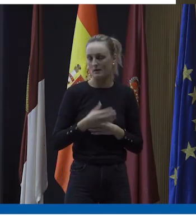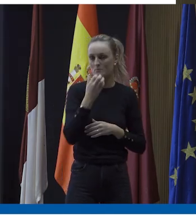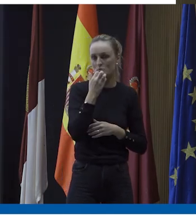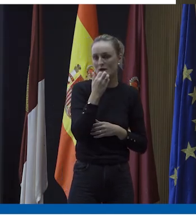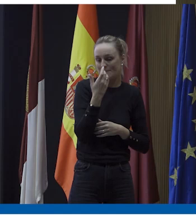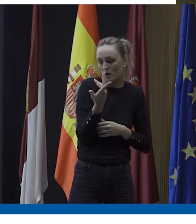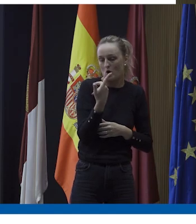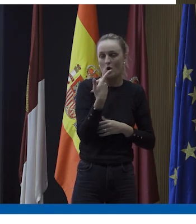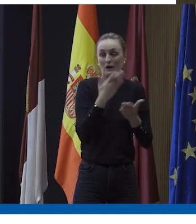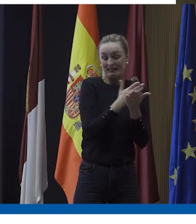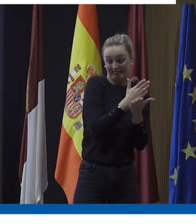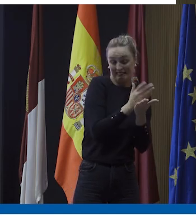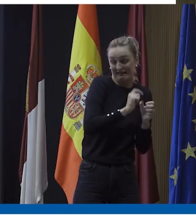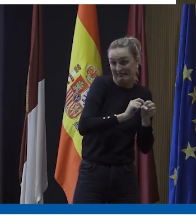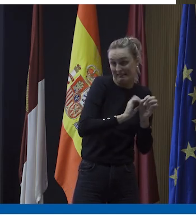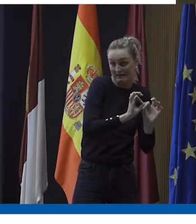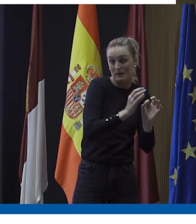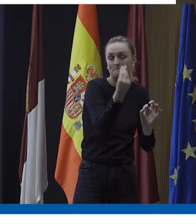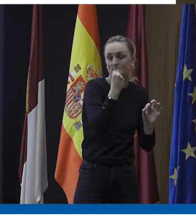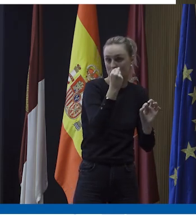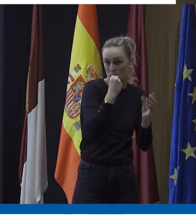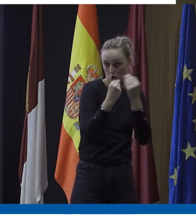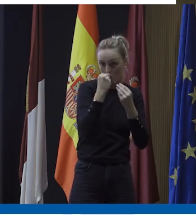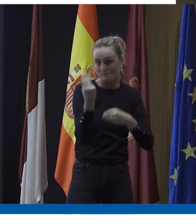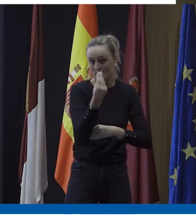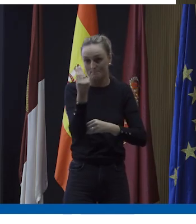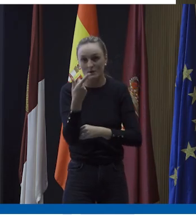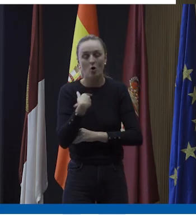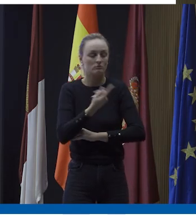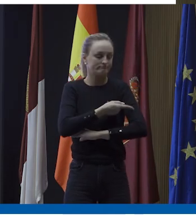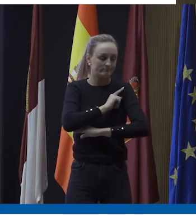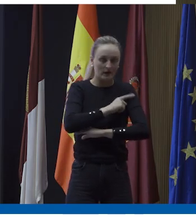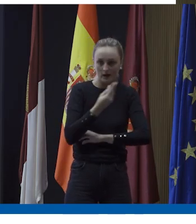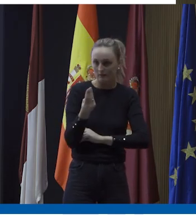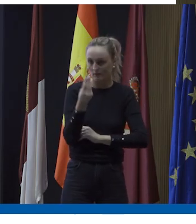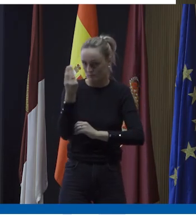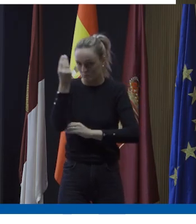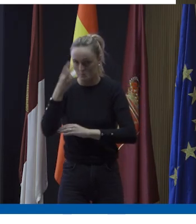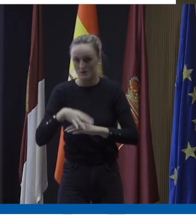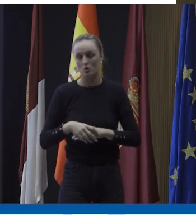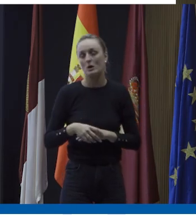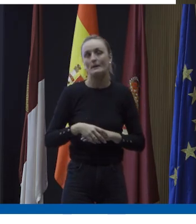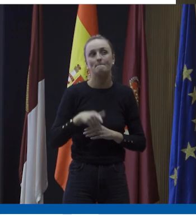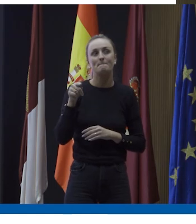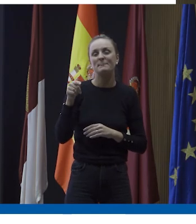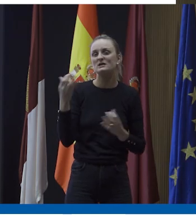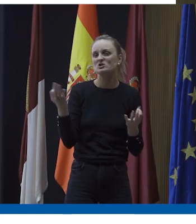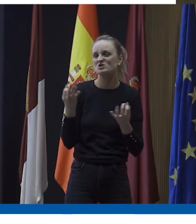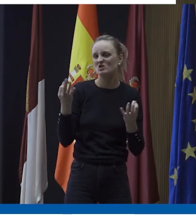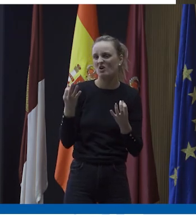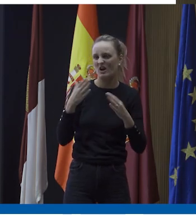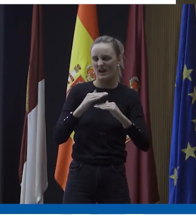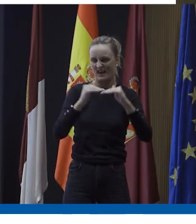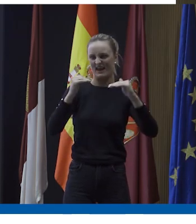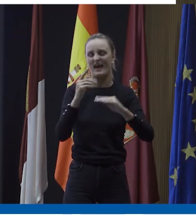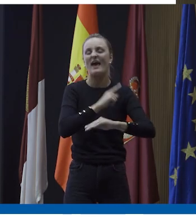esos factores, ¿vale? Alimentarnos mejor, y realizar una serie de ejercicios, ¿vale? ¿Qué es esto de los ejercicios de